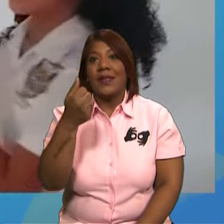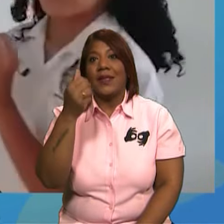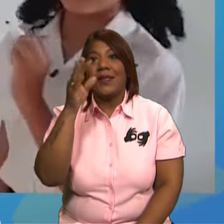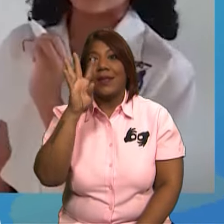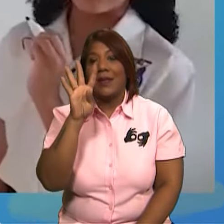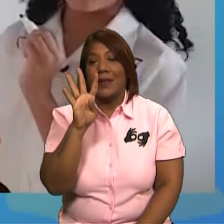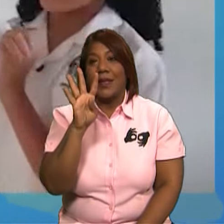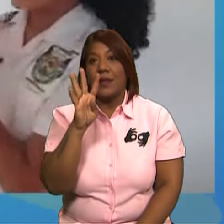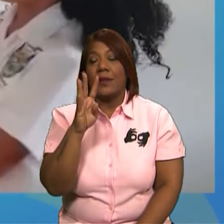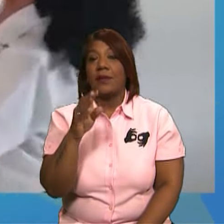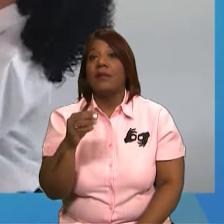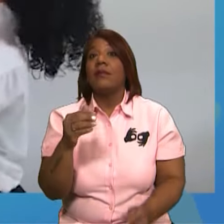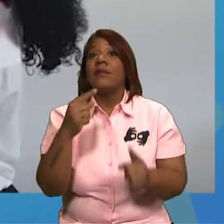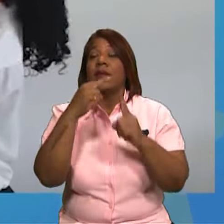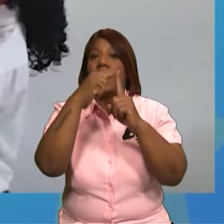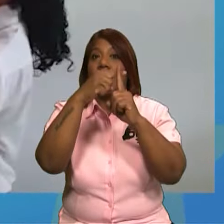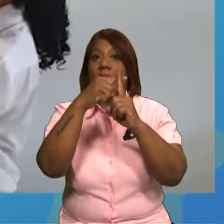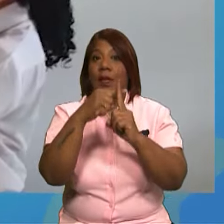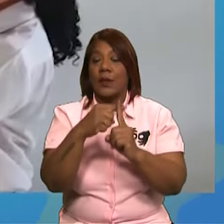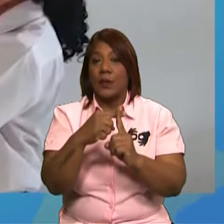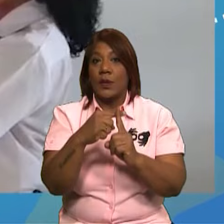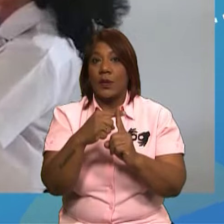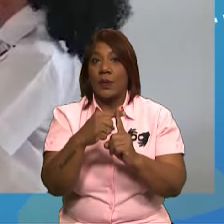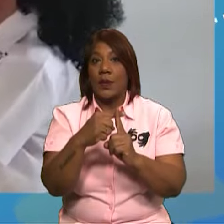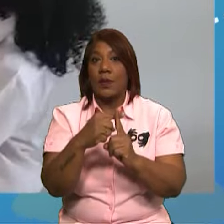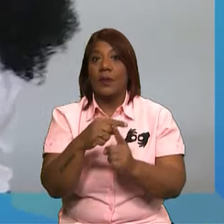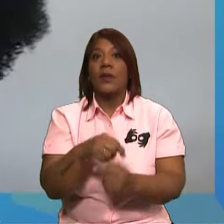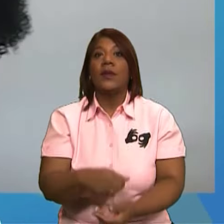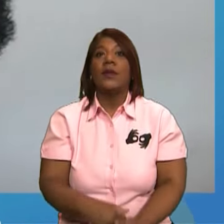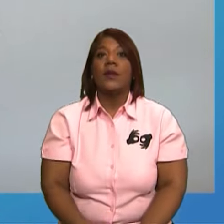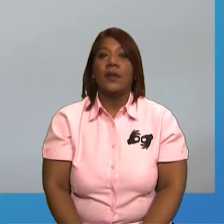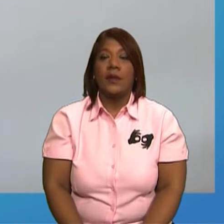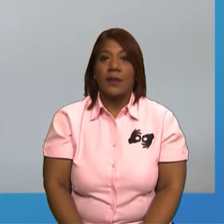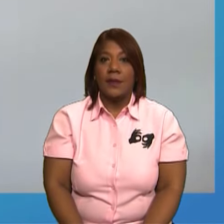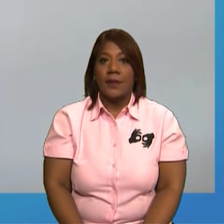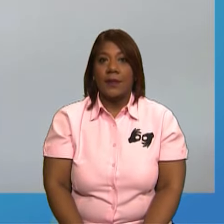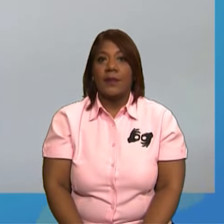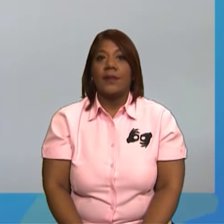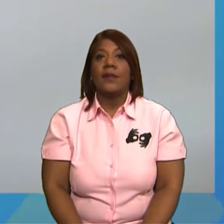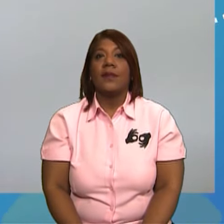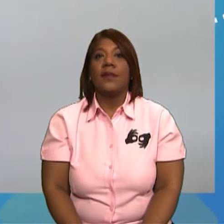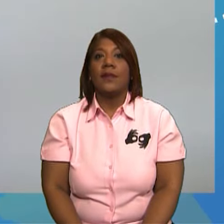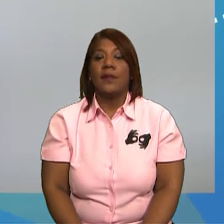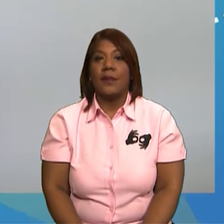25.614. Luego sumamos estos dos resultados y nos da